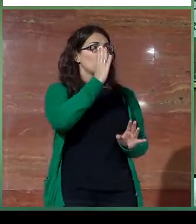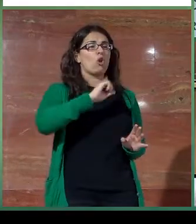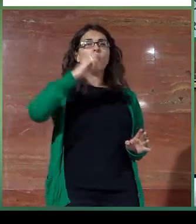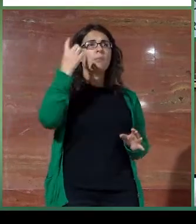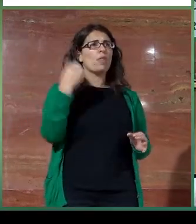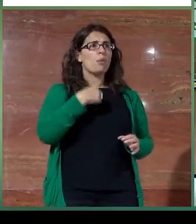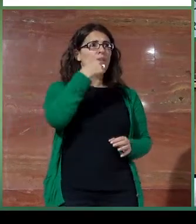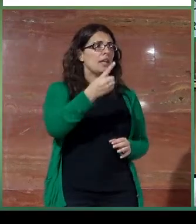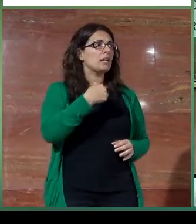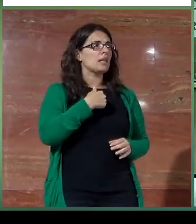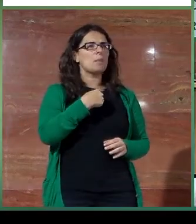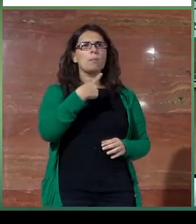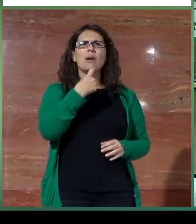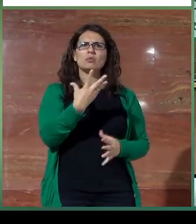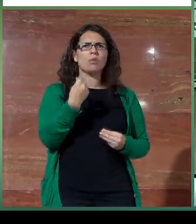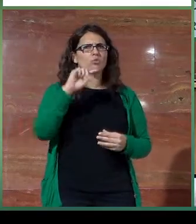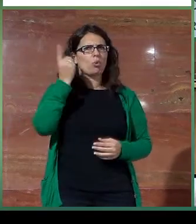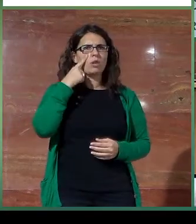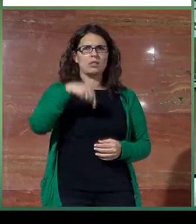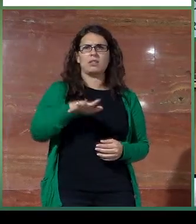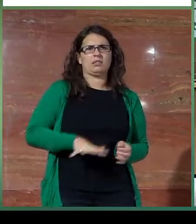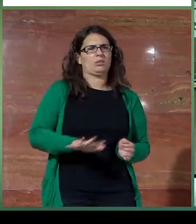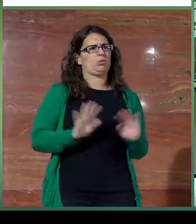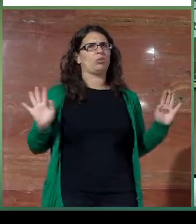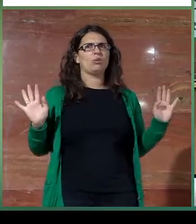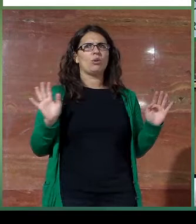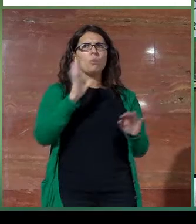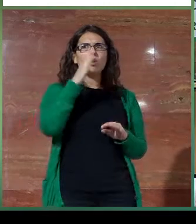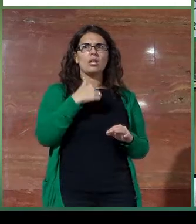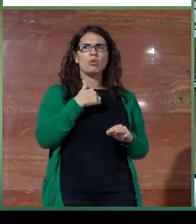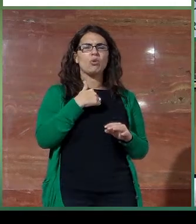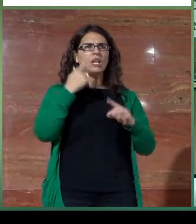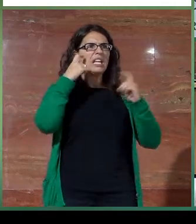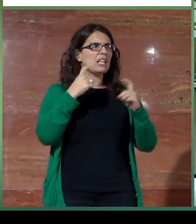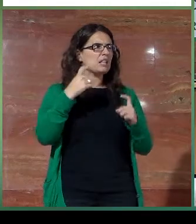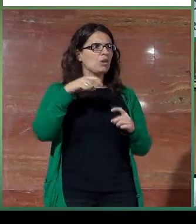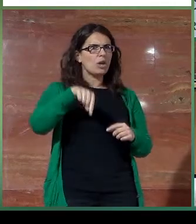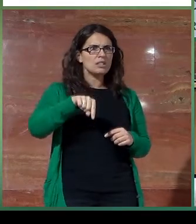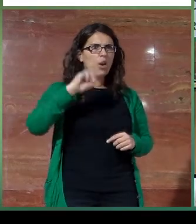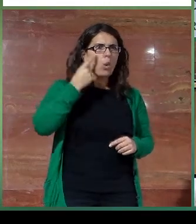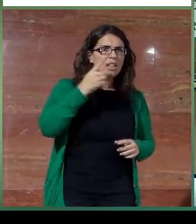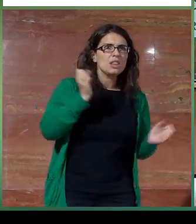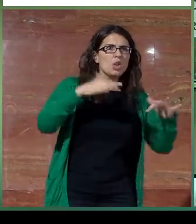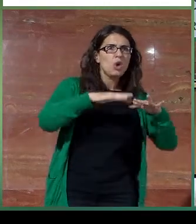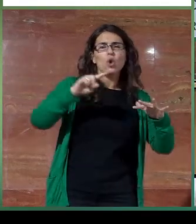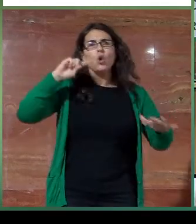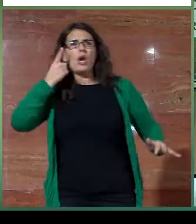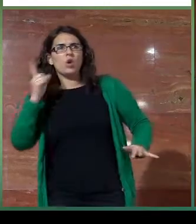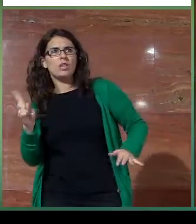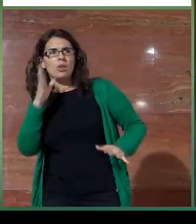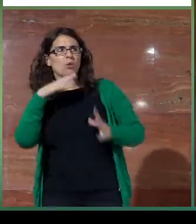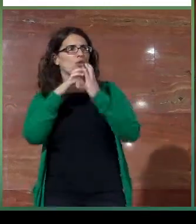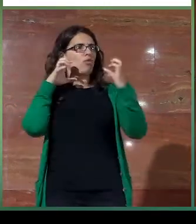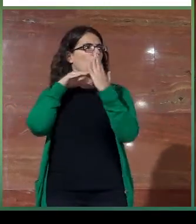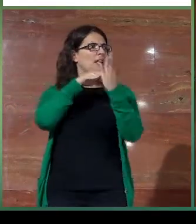que me ha costado muchísimo encontrar este sitio, porque yo, intentando encontrar este encuentro, no me encontraba. Y es que me he metido con la furgoneta en la M30